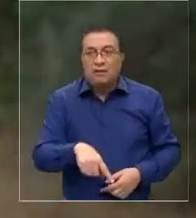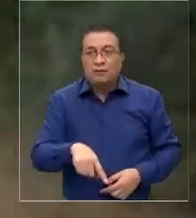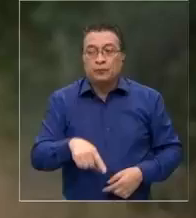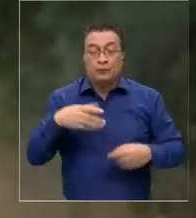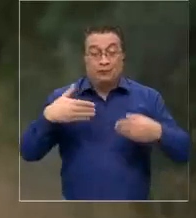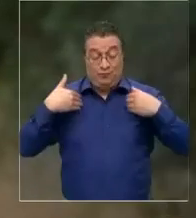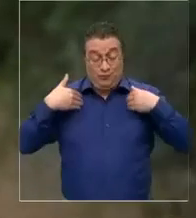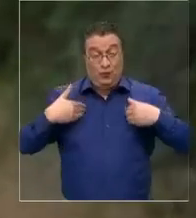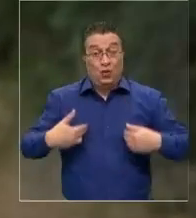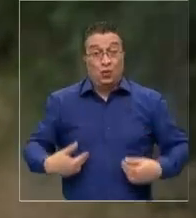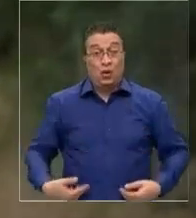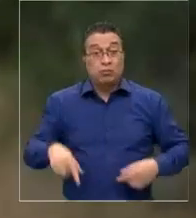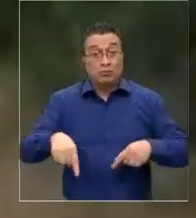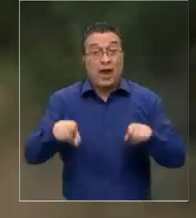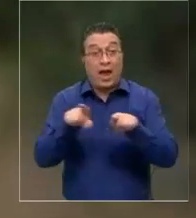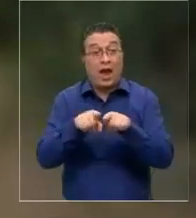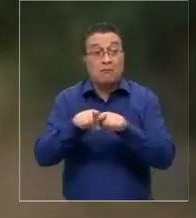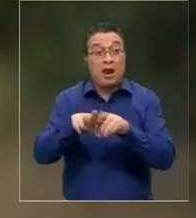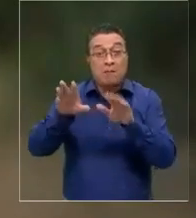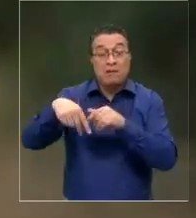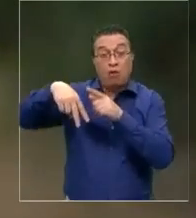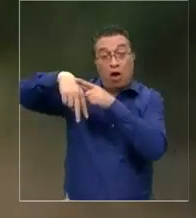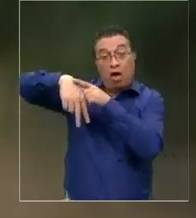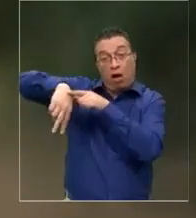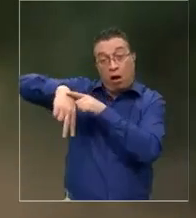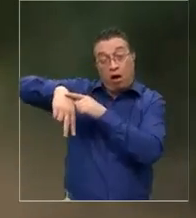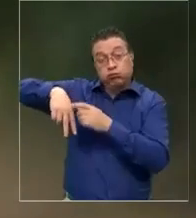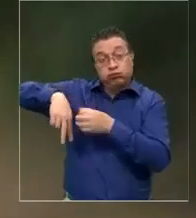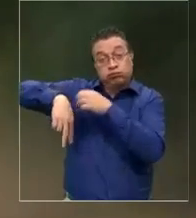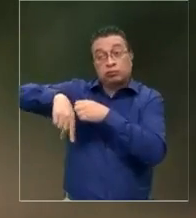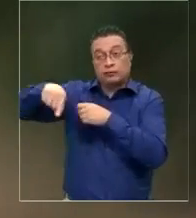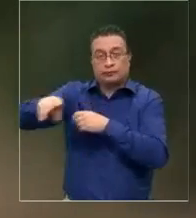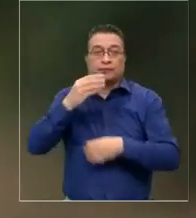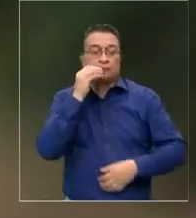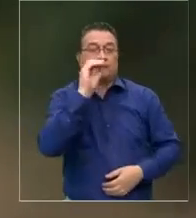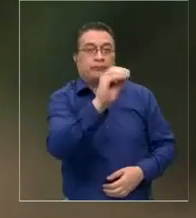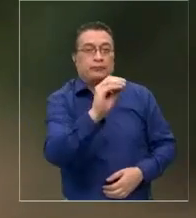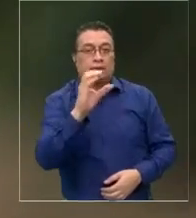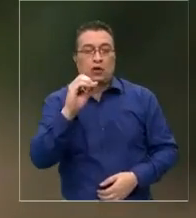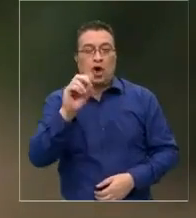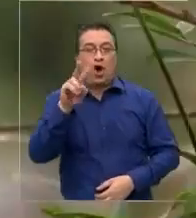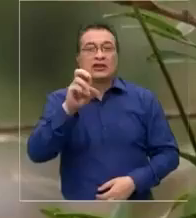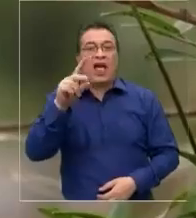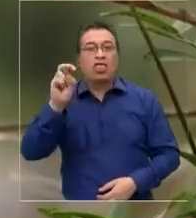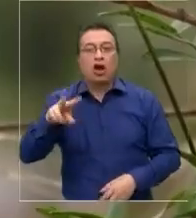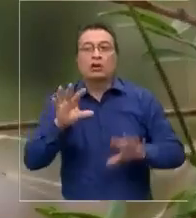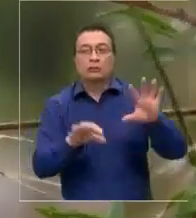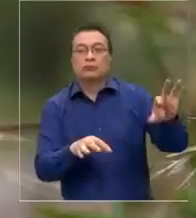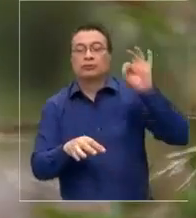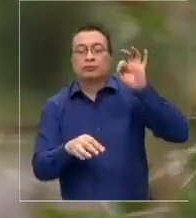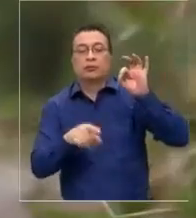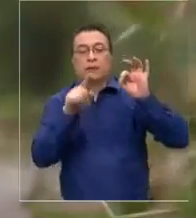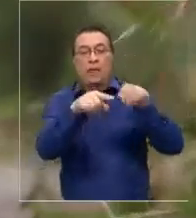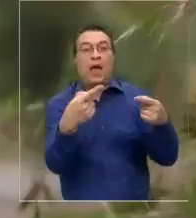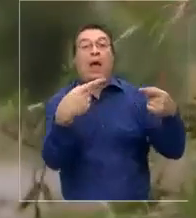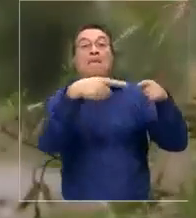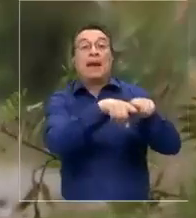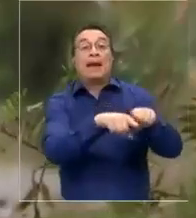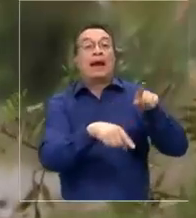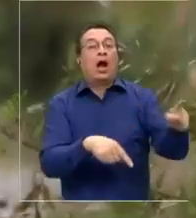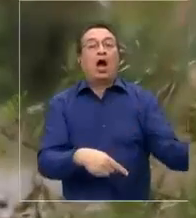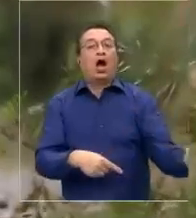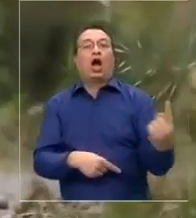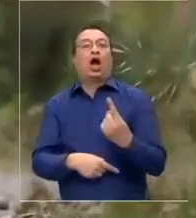el cuerpo de su hermana aún estaba en el lugar, Camilo llamó a Osandón para avisarle del hallazgo, pero la pareja de Catherine